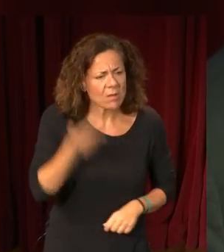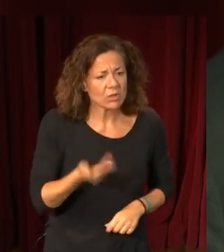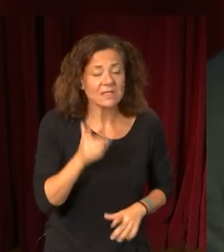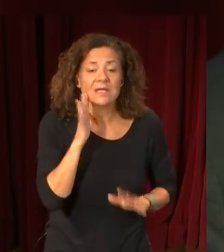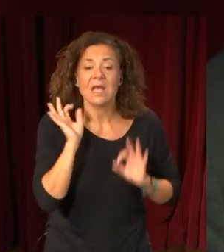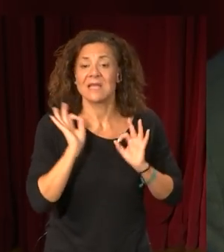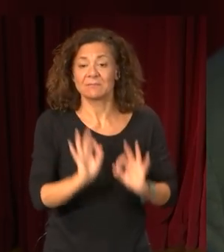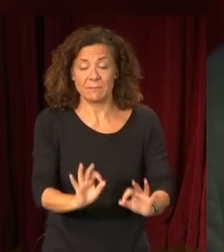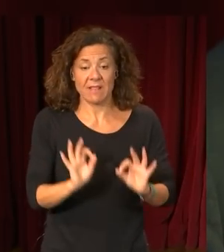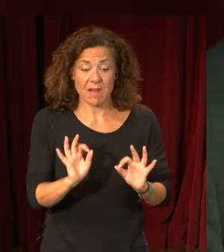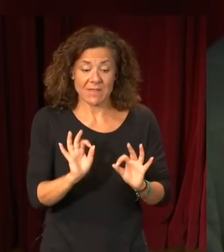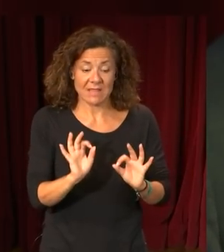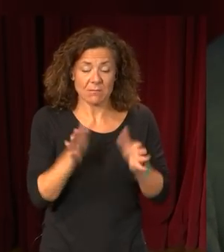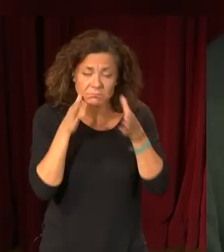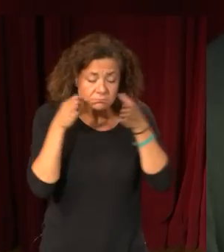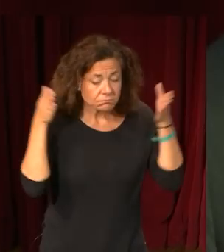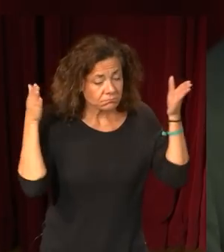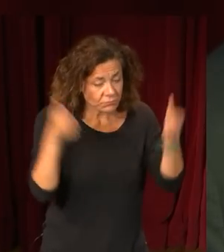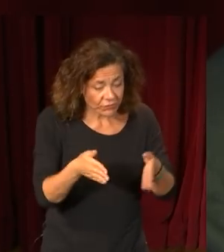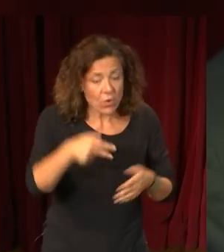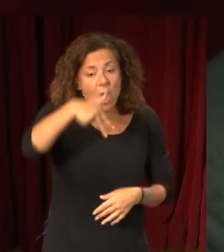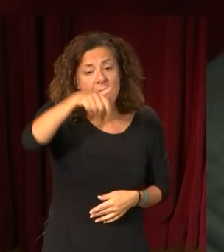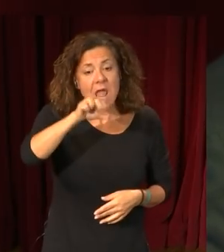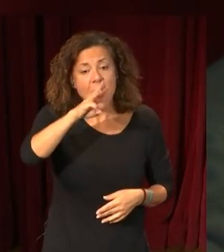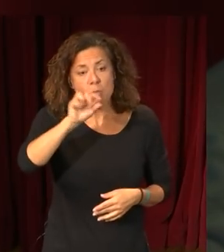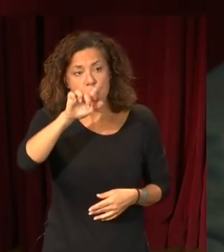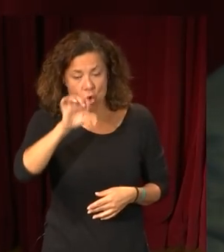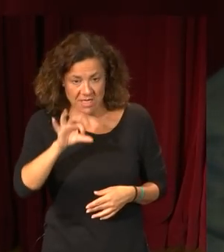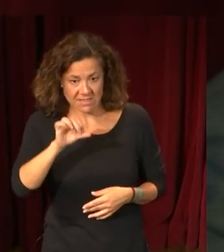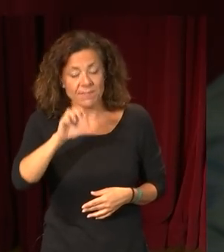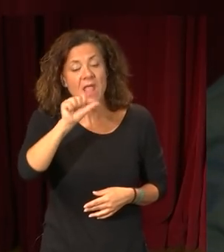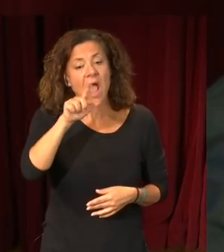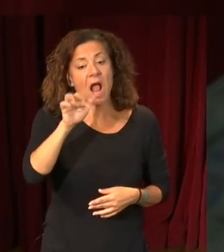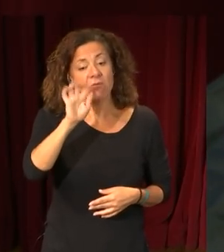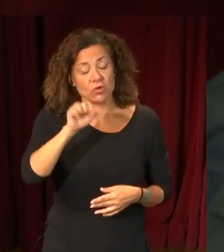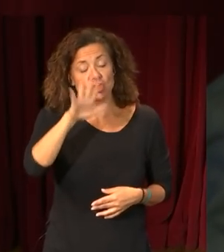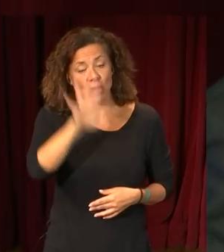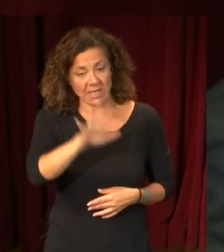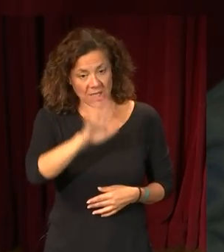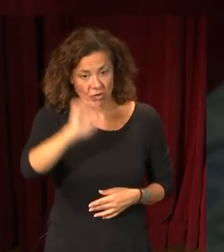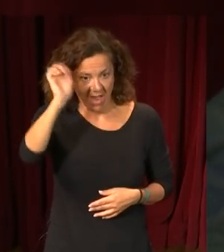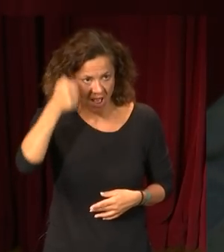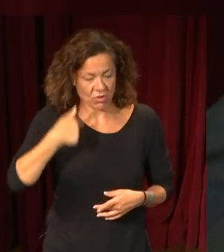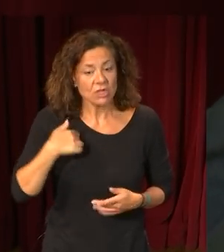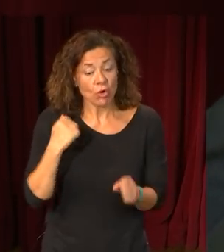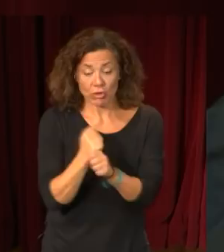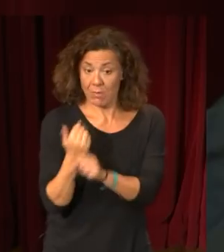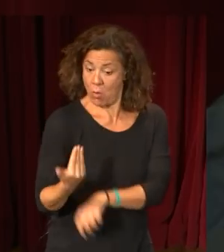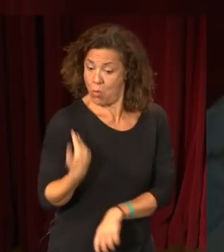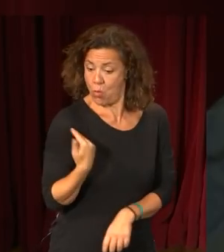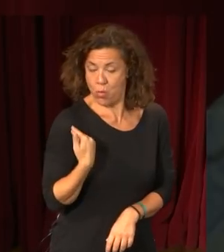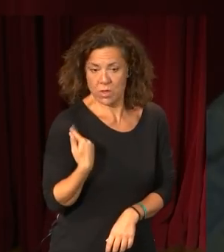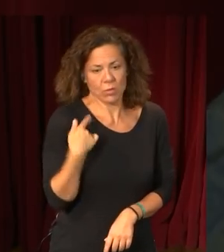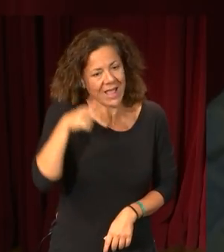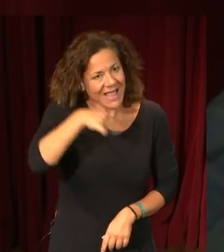de centrados en nápoles de alfonso quinto de aragón es último trabajo más reciente ha sido esta